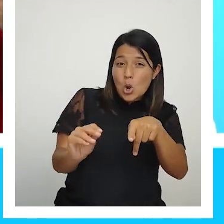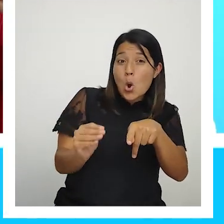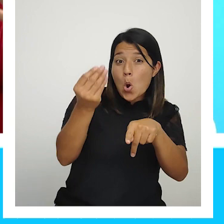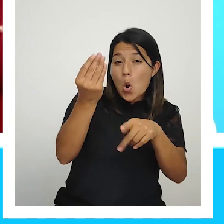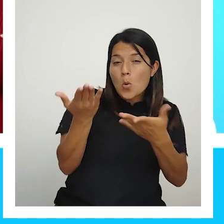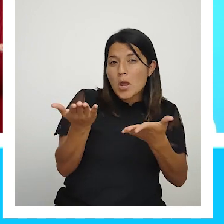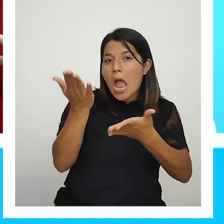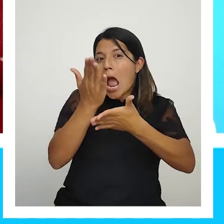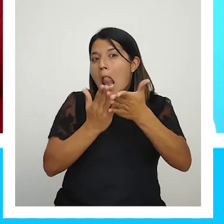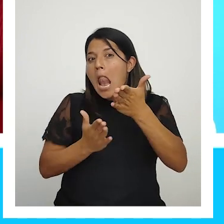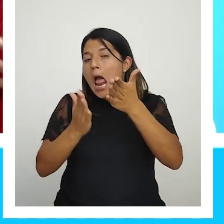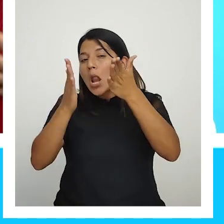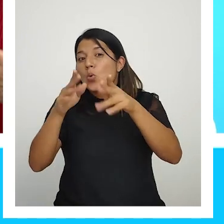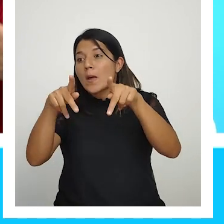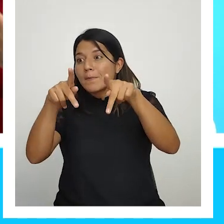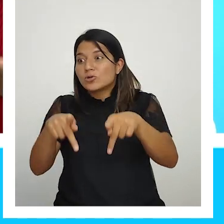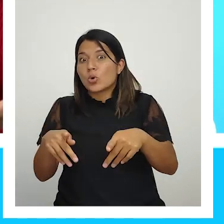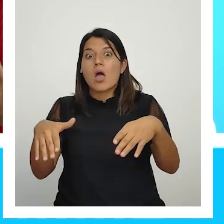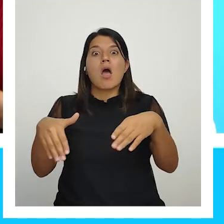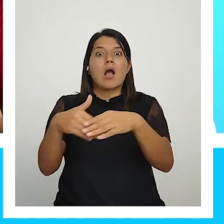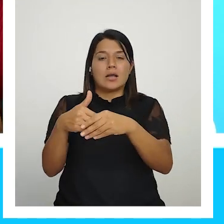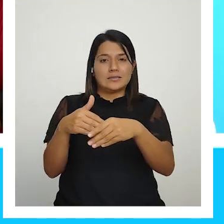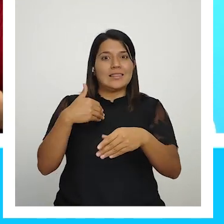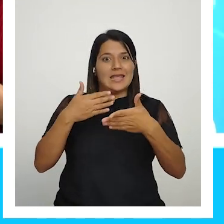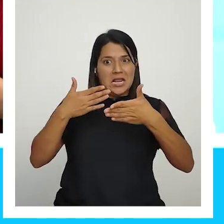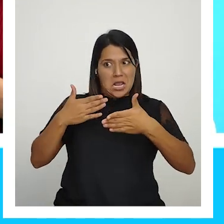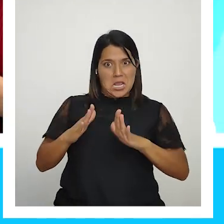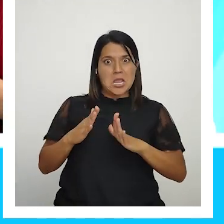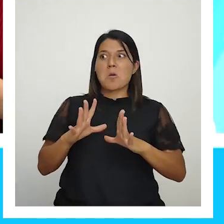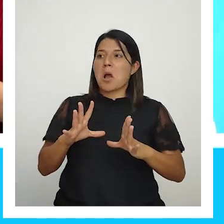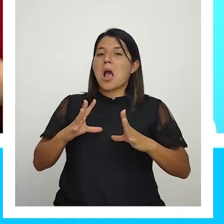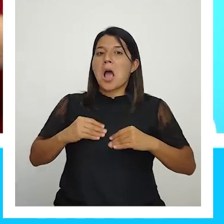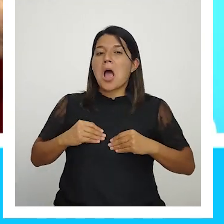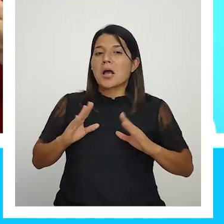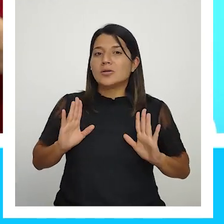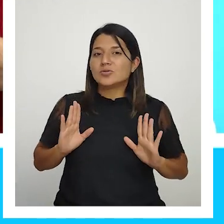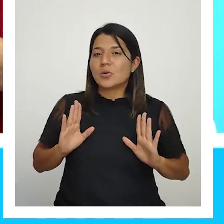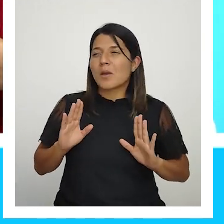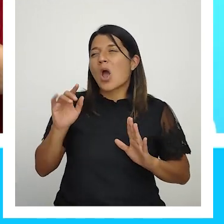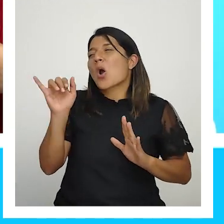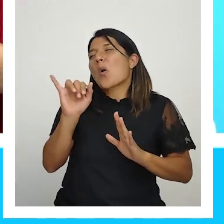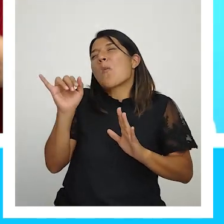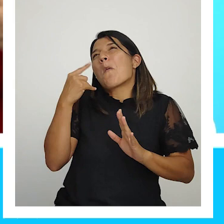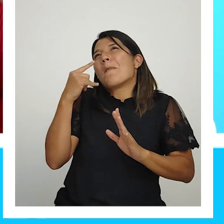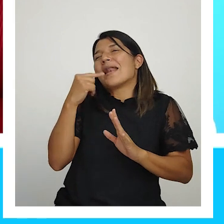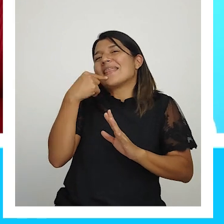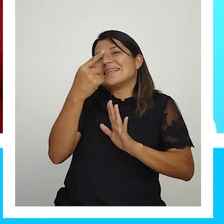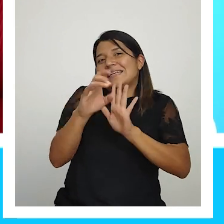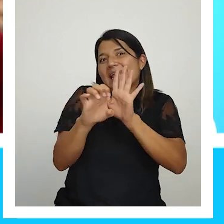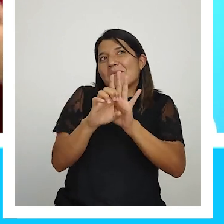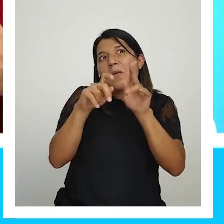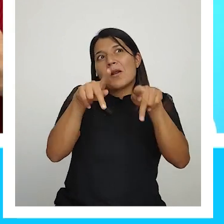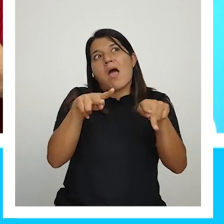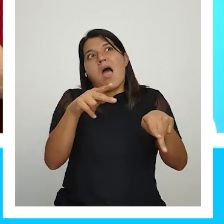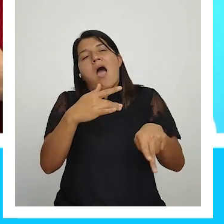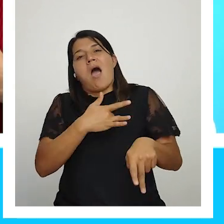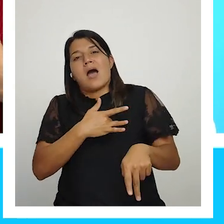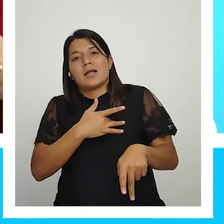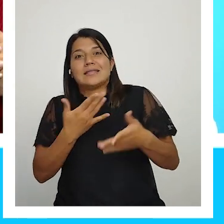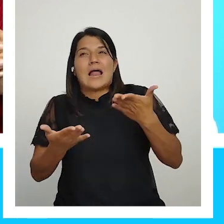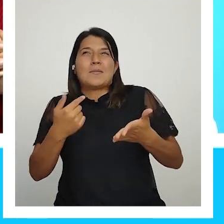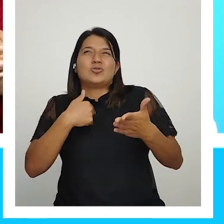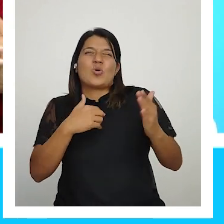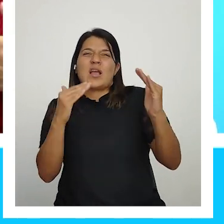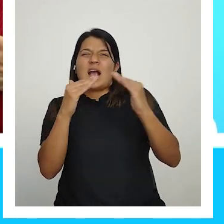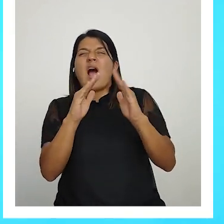hay personas que están casadas, que tienen hijos, que se atreven también a sacar la especialización. Esto como para inspirar un poquito, porque tal vez yo estoy en mi casa y lo estoy viendo y yo